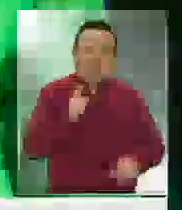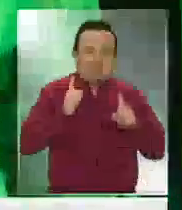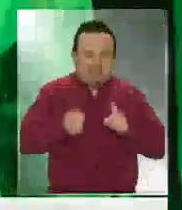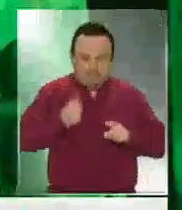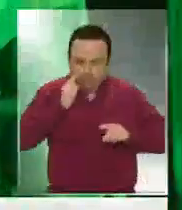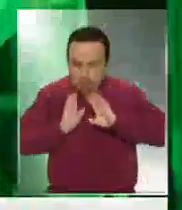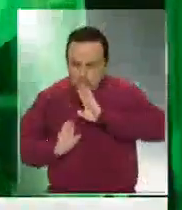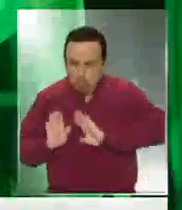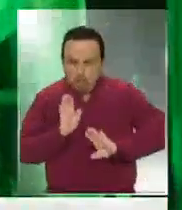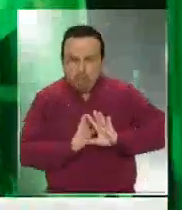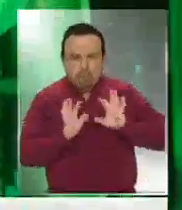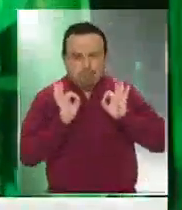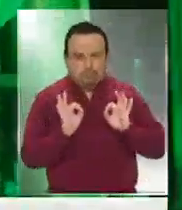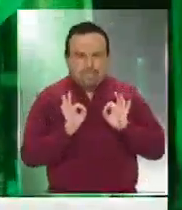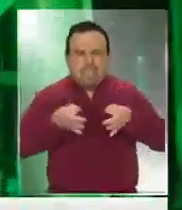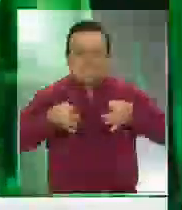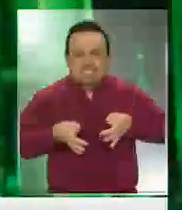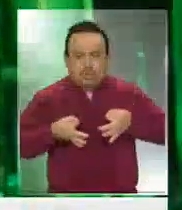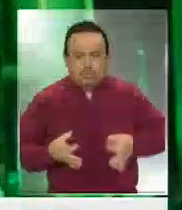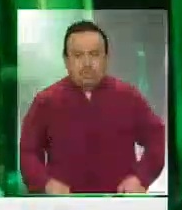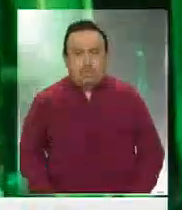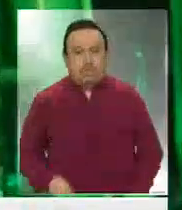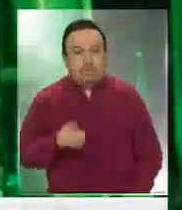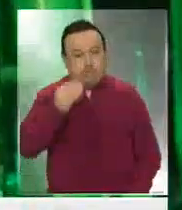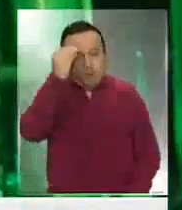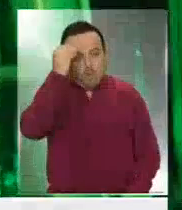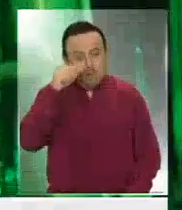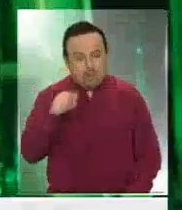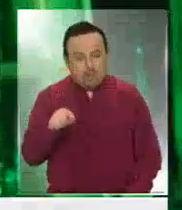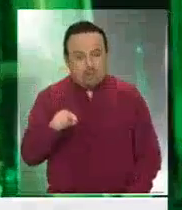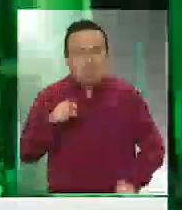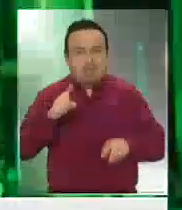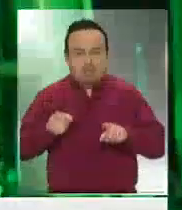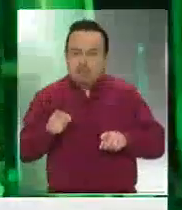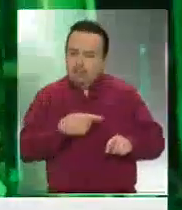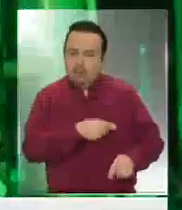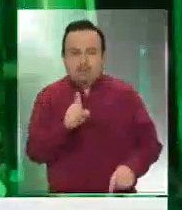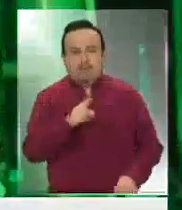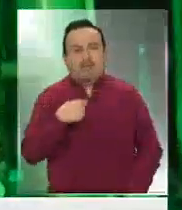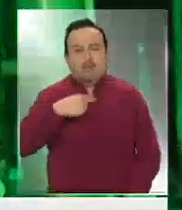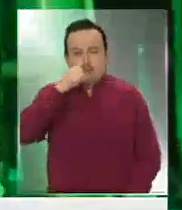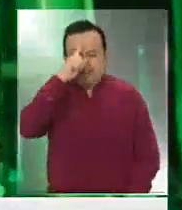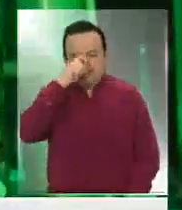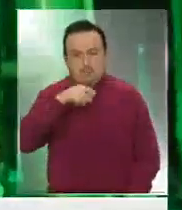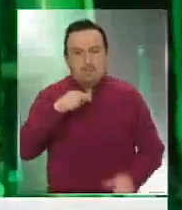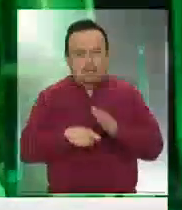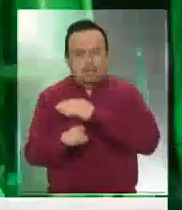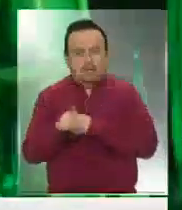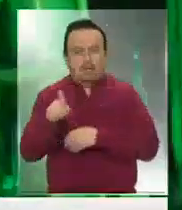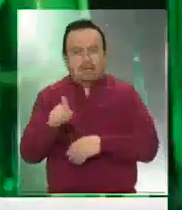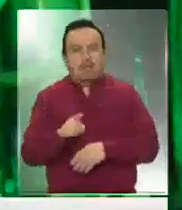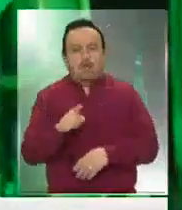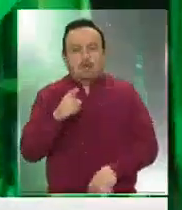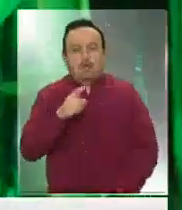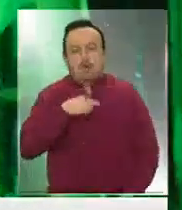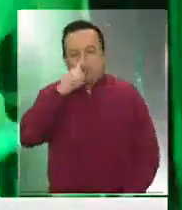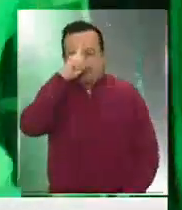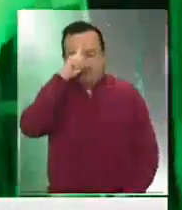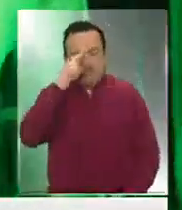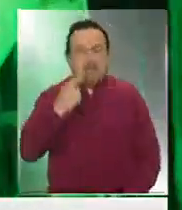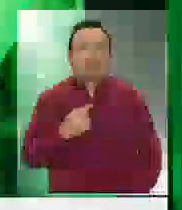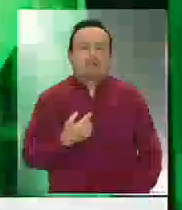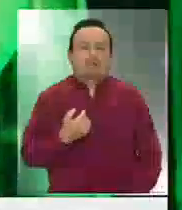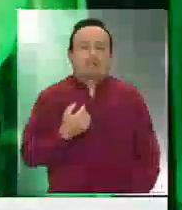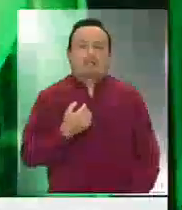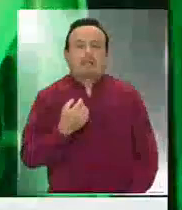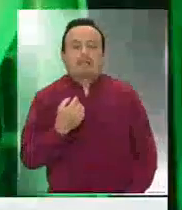condiciones sanitarias adecuadas. Recordemos que el paciente será estabilizado y posteriormente ingresado al Hospital Clínico de la Universidad